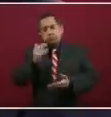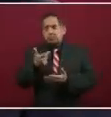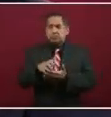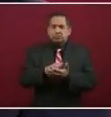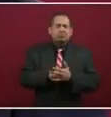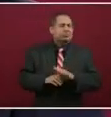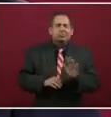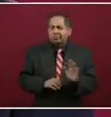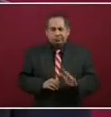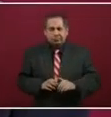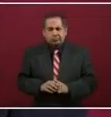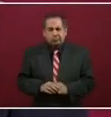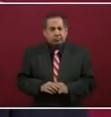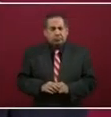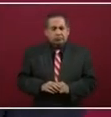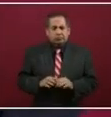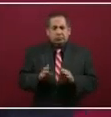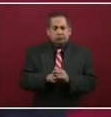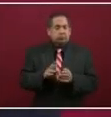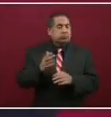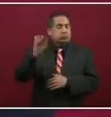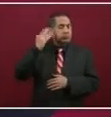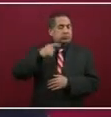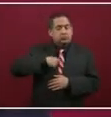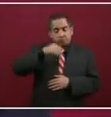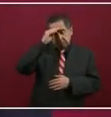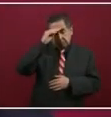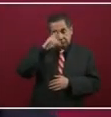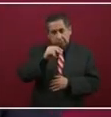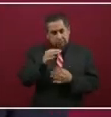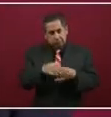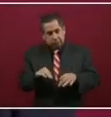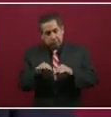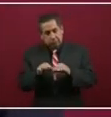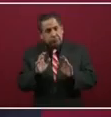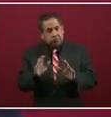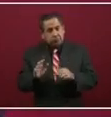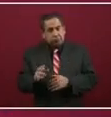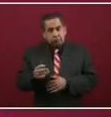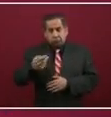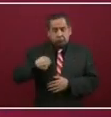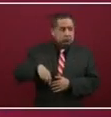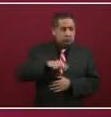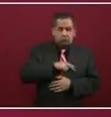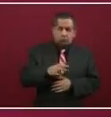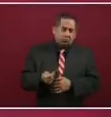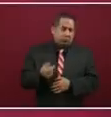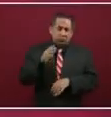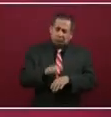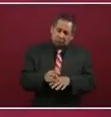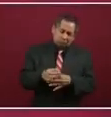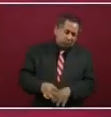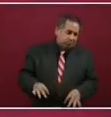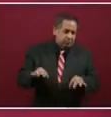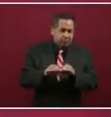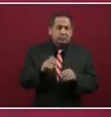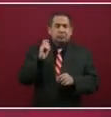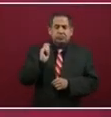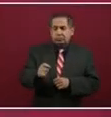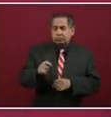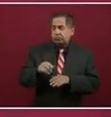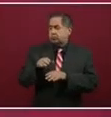no eran importantes. Y para nosotros es lo principal. Ningún modelo